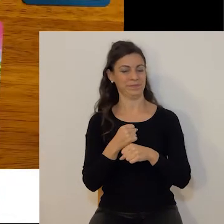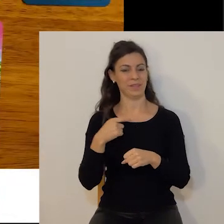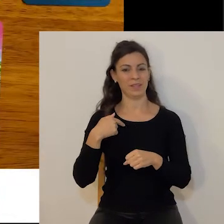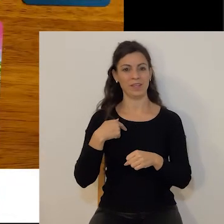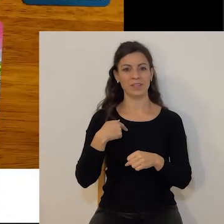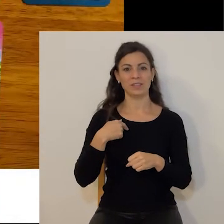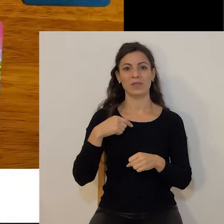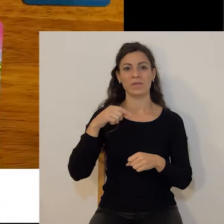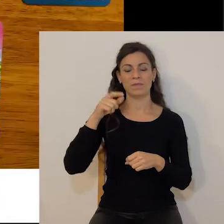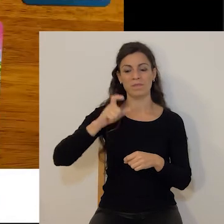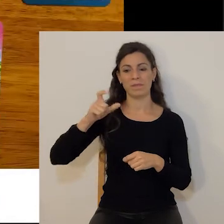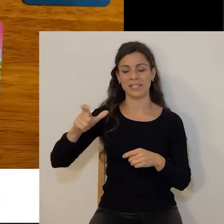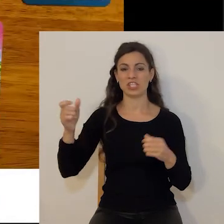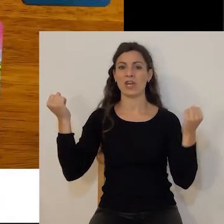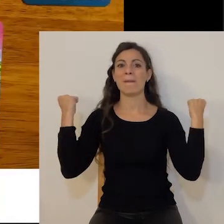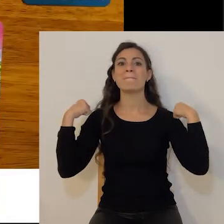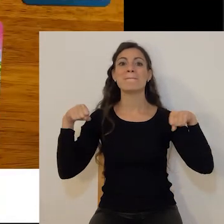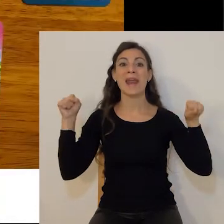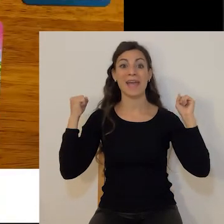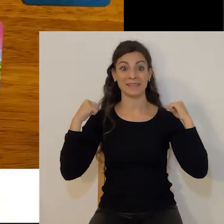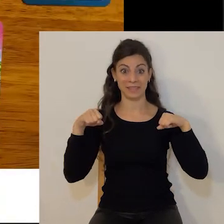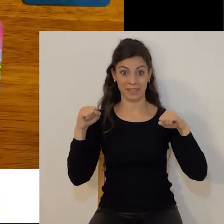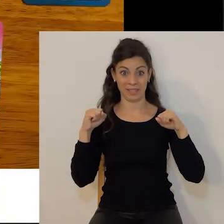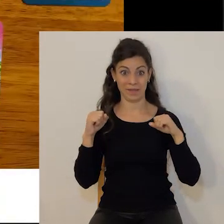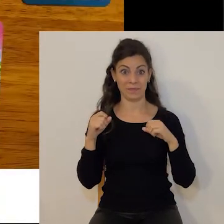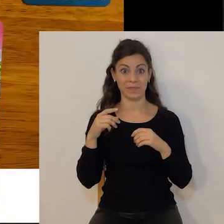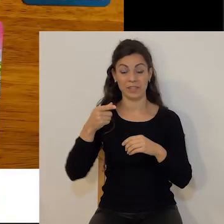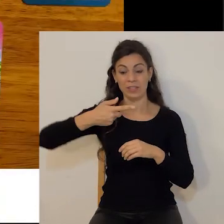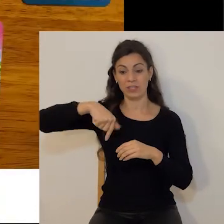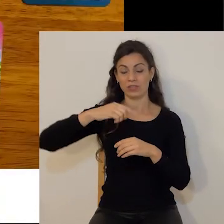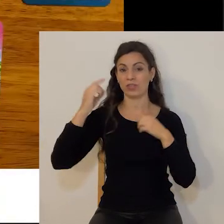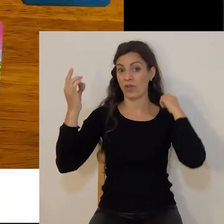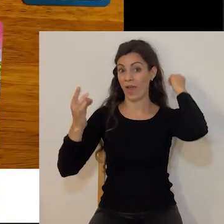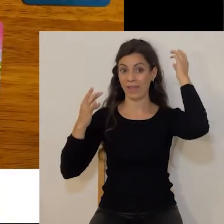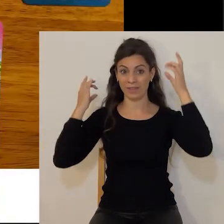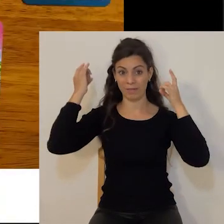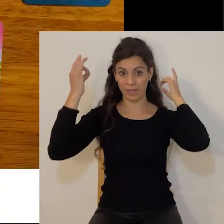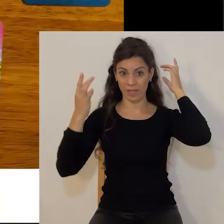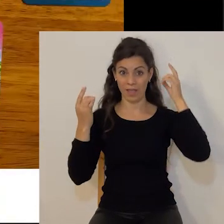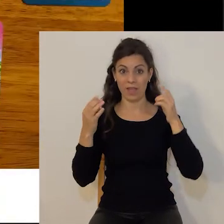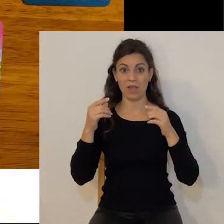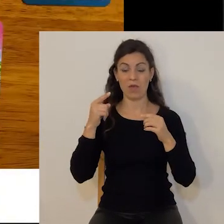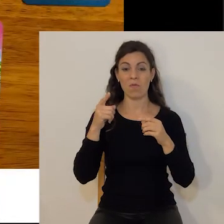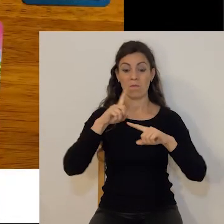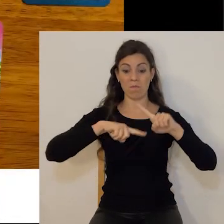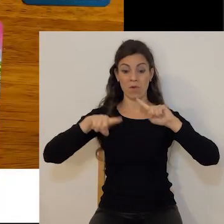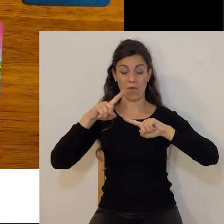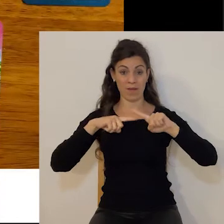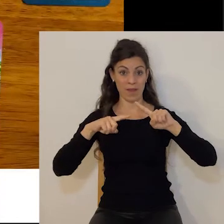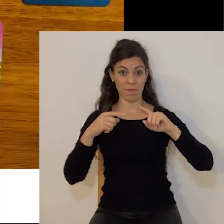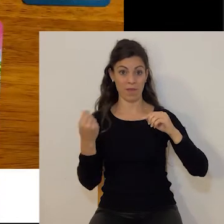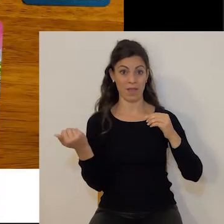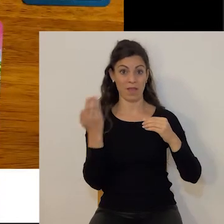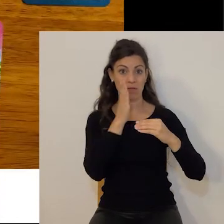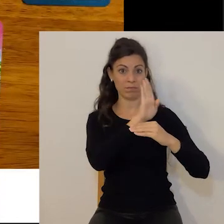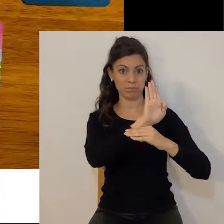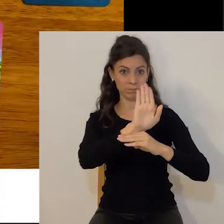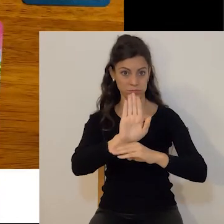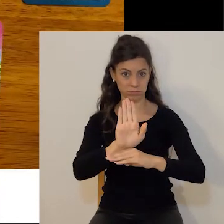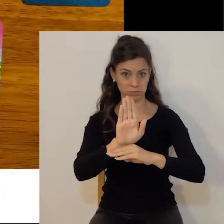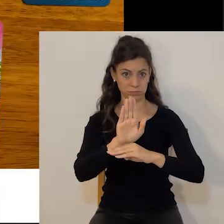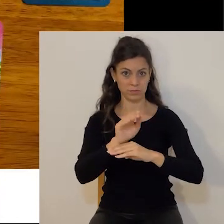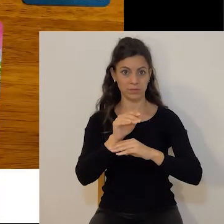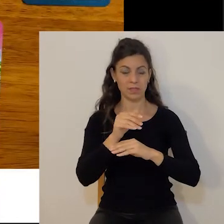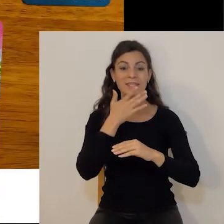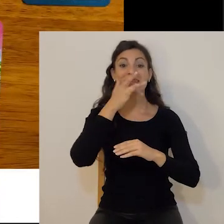personas en prácticas, hicimos una actividad en la que niños y niñas se les expone un problema, ¿vale? Se les pone